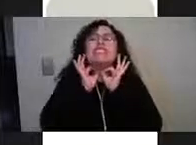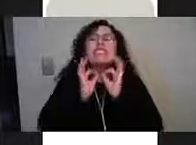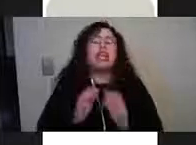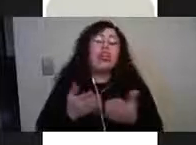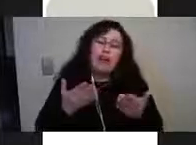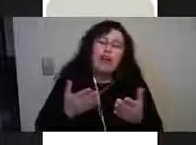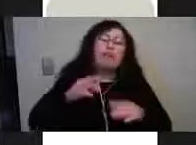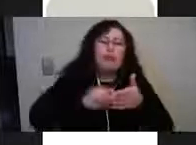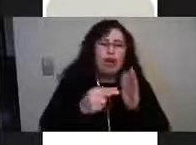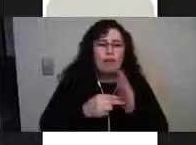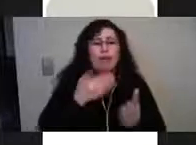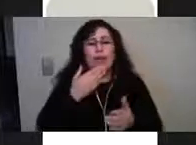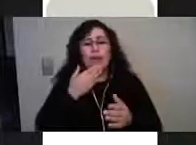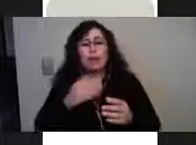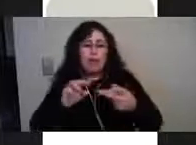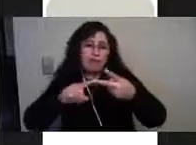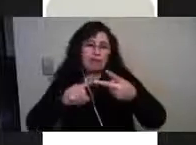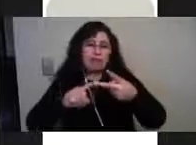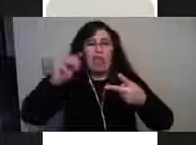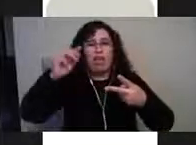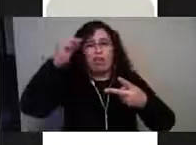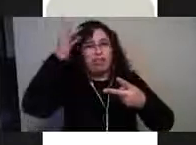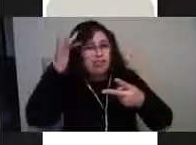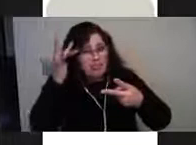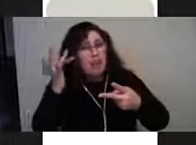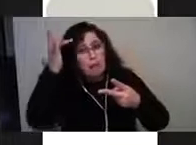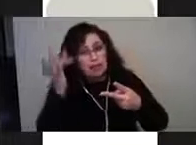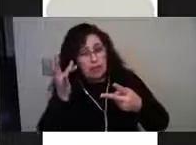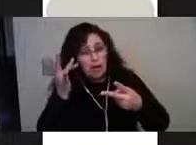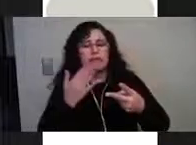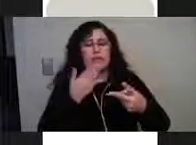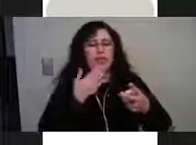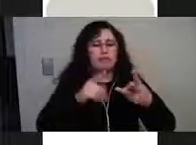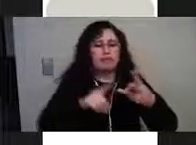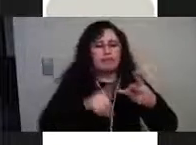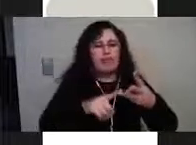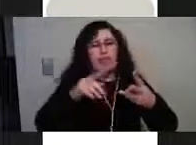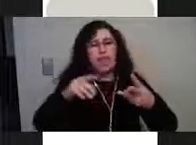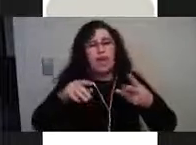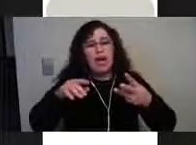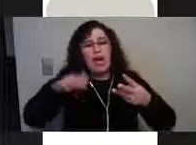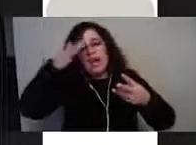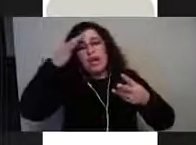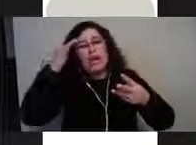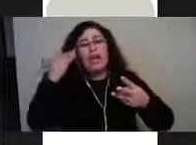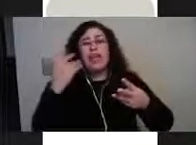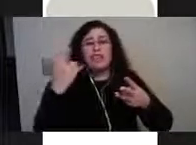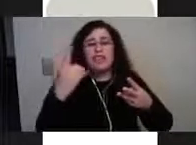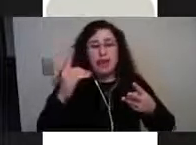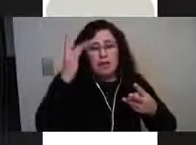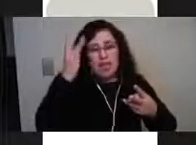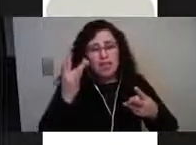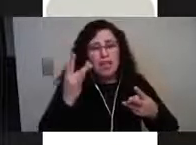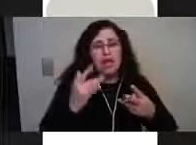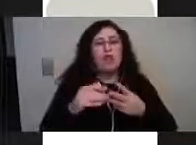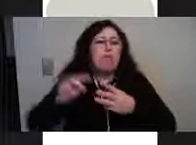Discapacidad intelectual, ¿ya? Y del desarrollo por parte de la madre o del padre también, ¿ya? Demasiada proteína en la